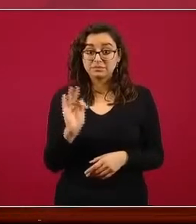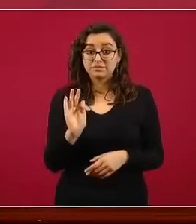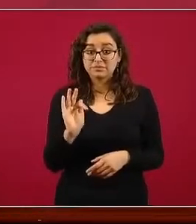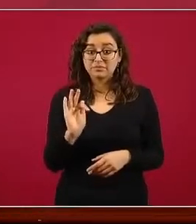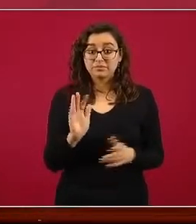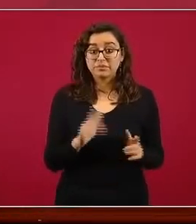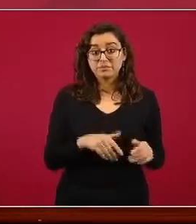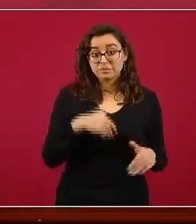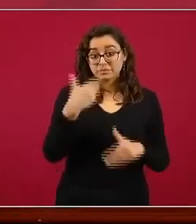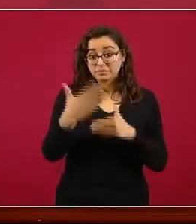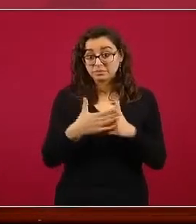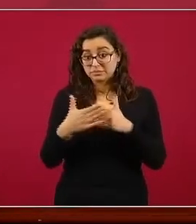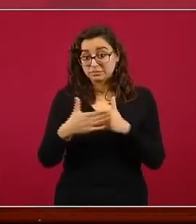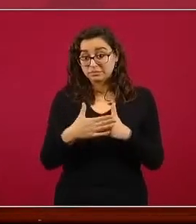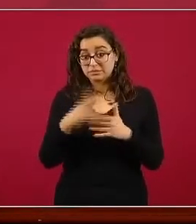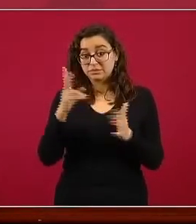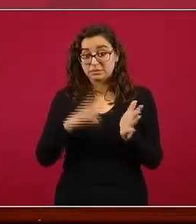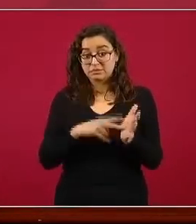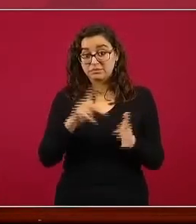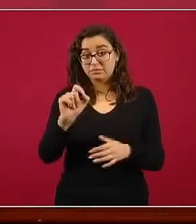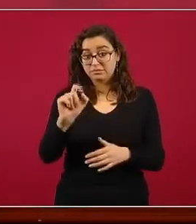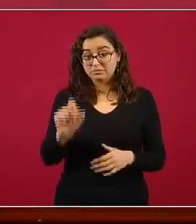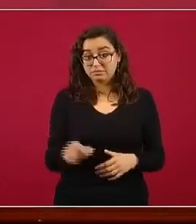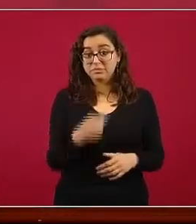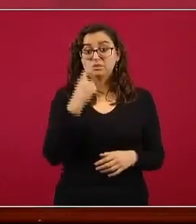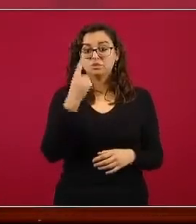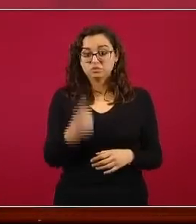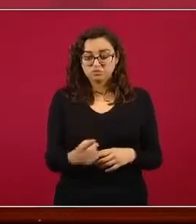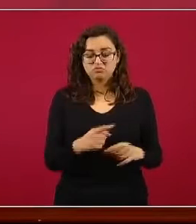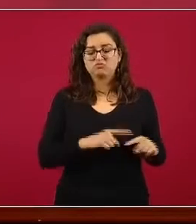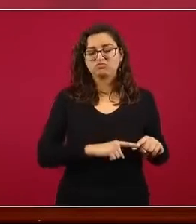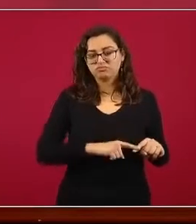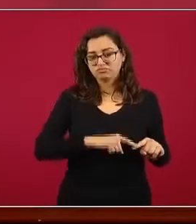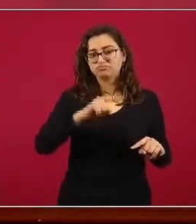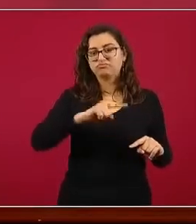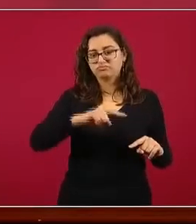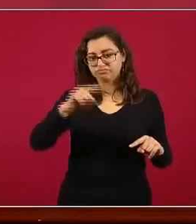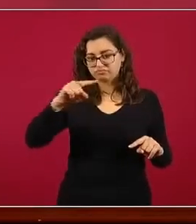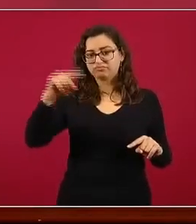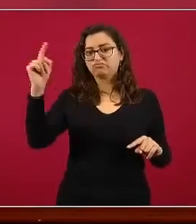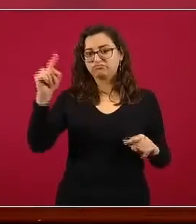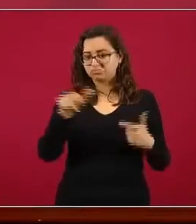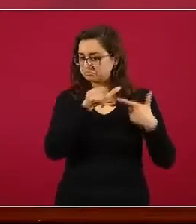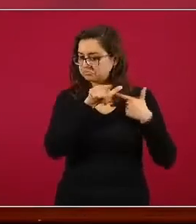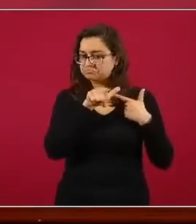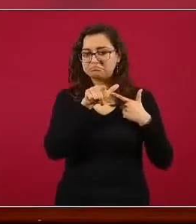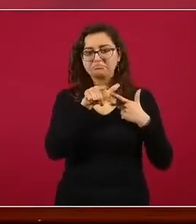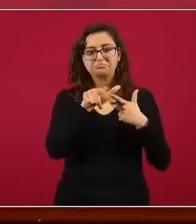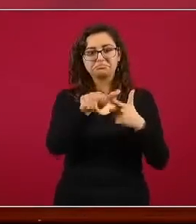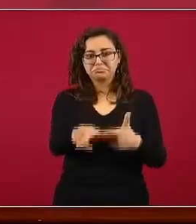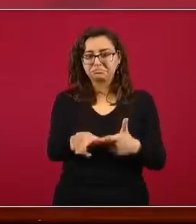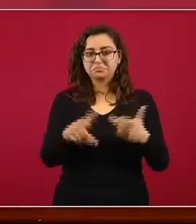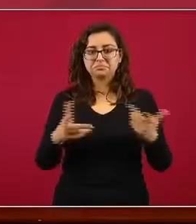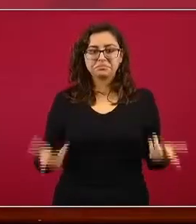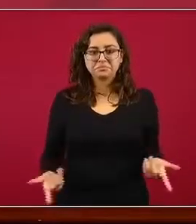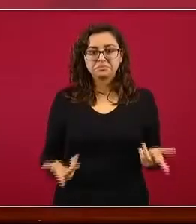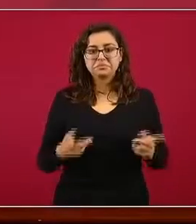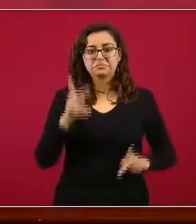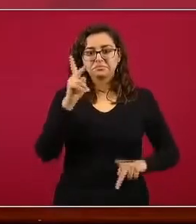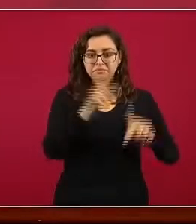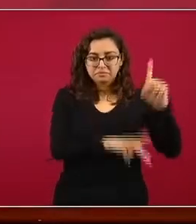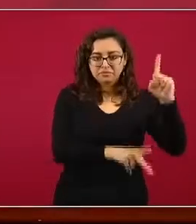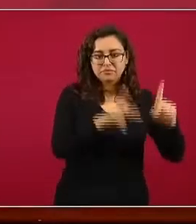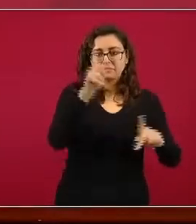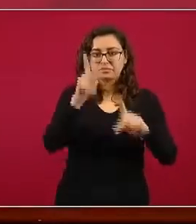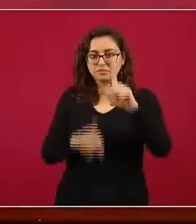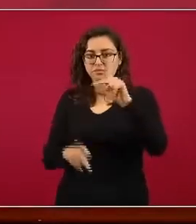hasta la primavera de 2021 tendremos esta escalada de la epidemia. Y la vamos a tener seguramente en parches,